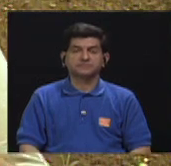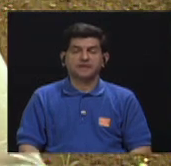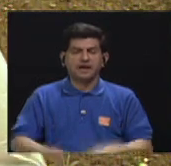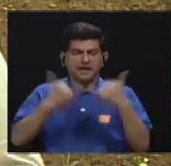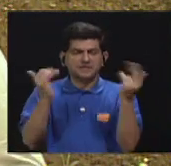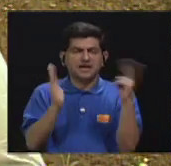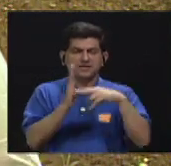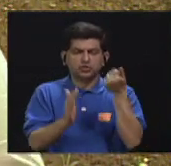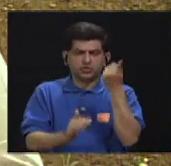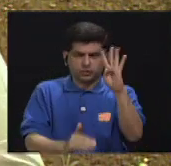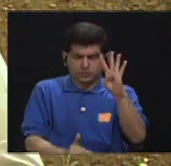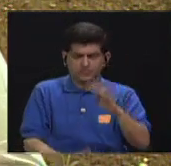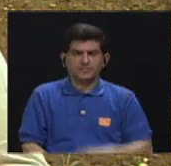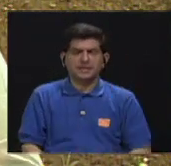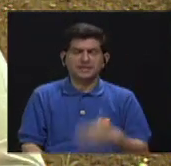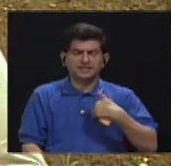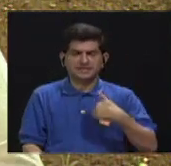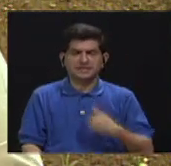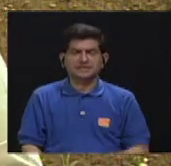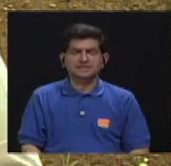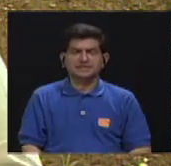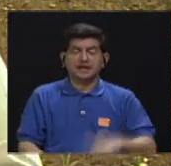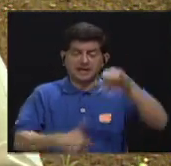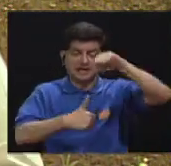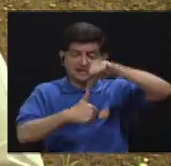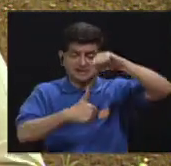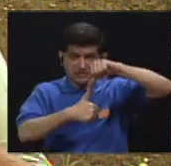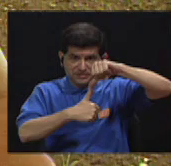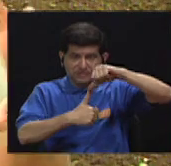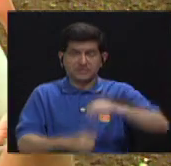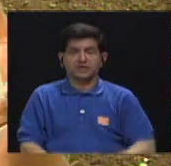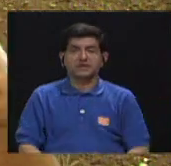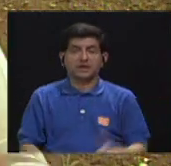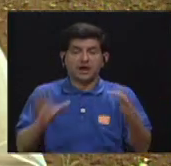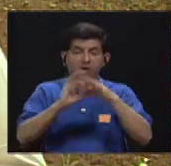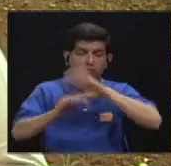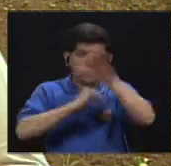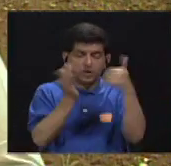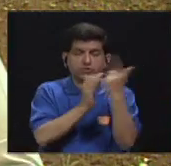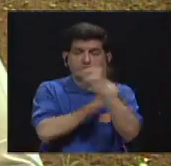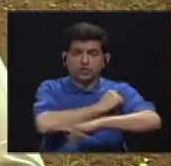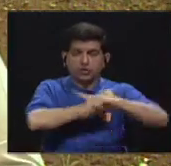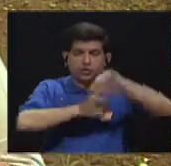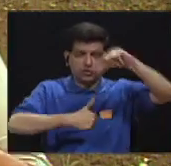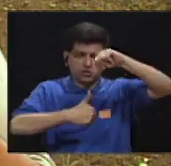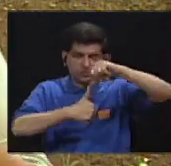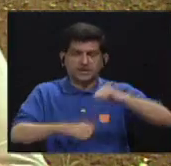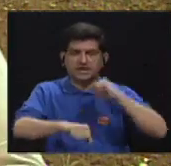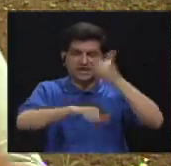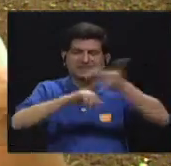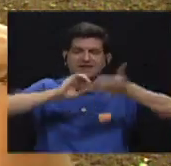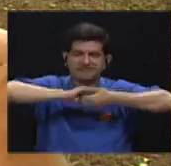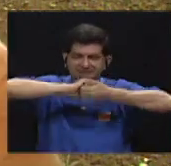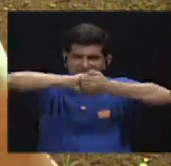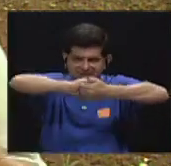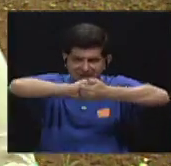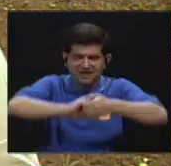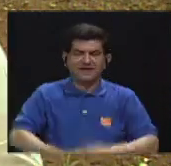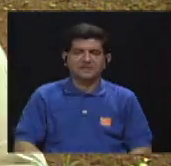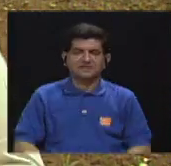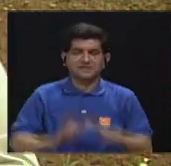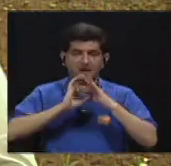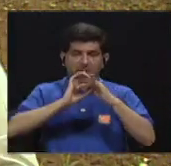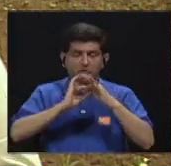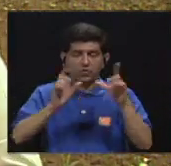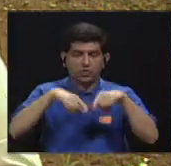ya para el 2014 se hace el capítulo centroamericano, donde nos unimos todos los países de Centroamérica para crear una alianza, un frente